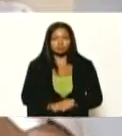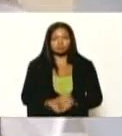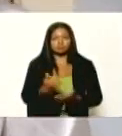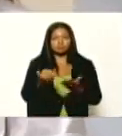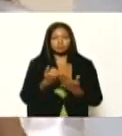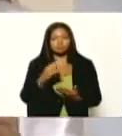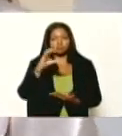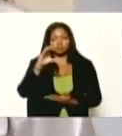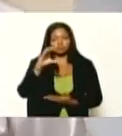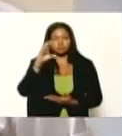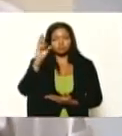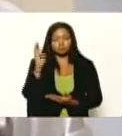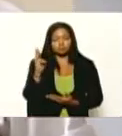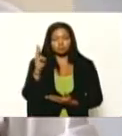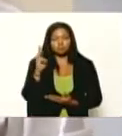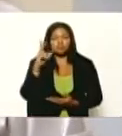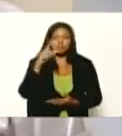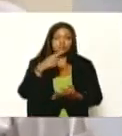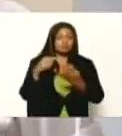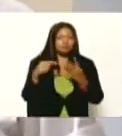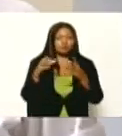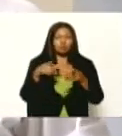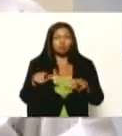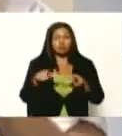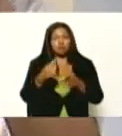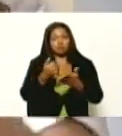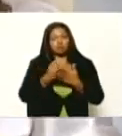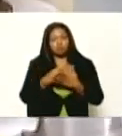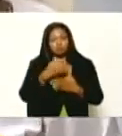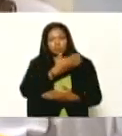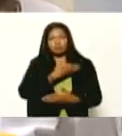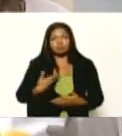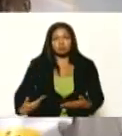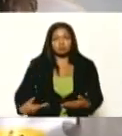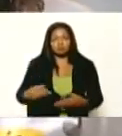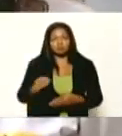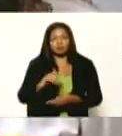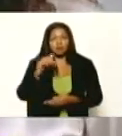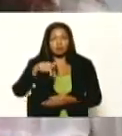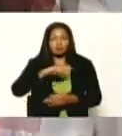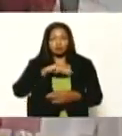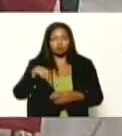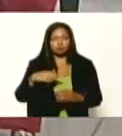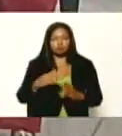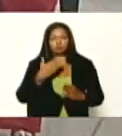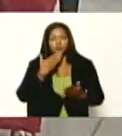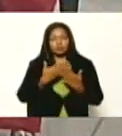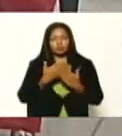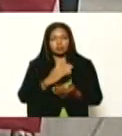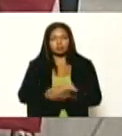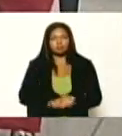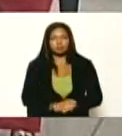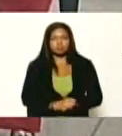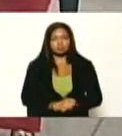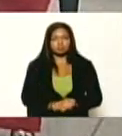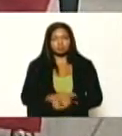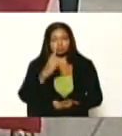CP y CDI SRI. Ayúdenos, señor presidente, a esta parroquia. Gracias.